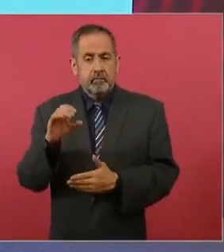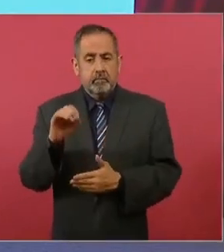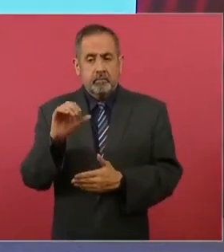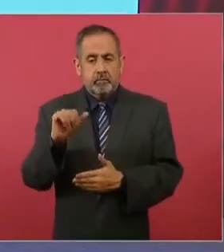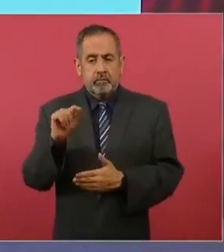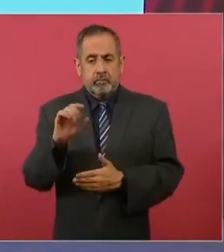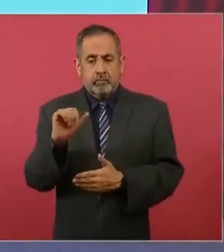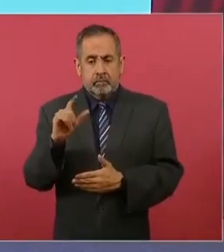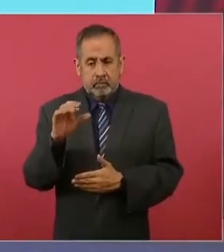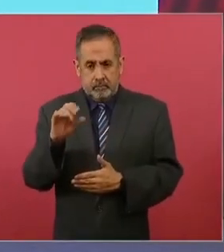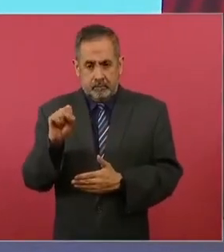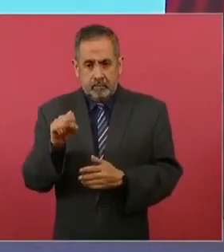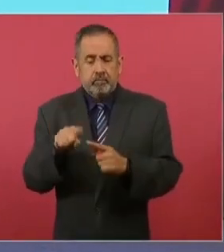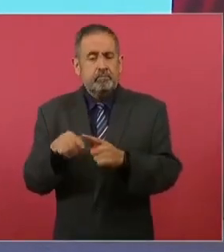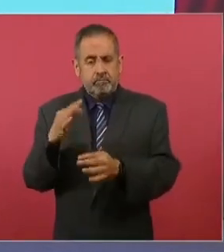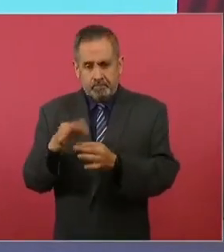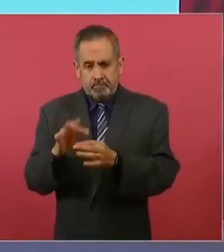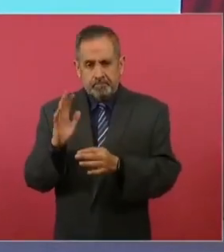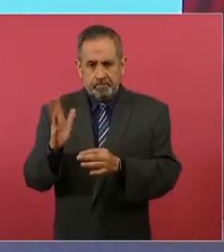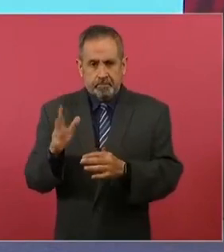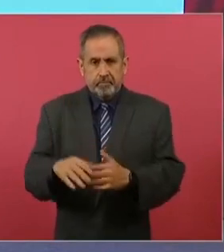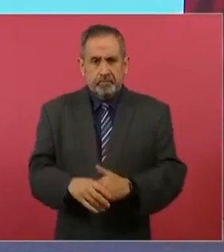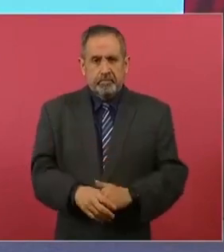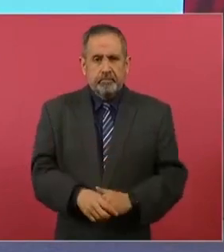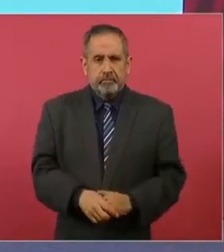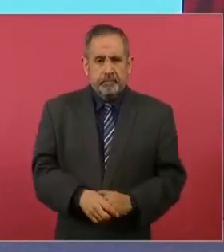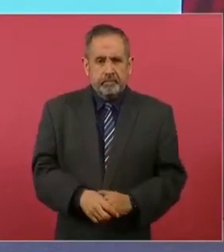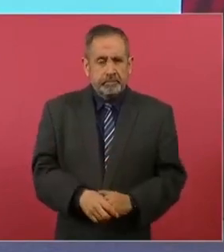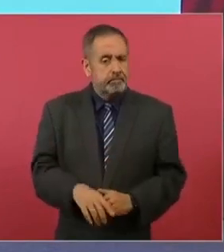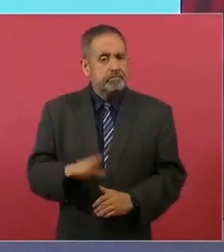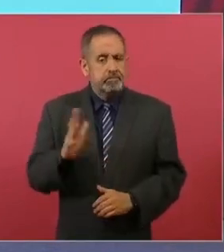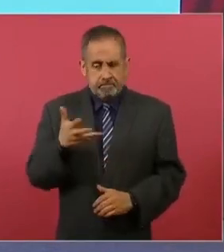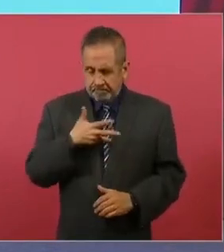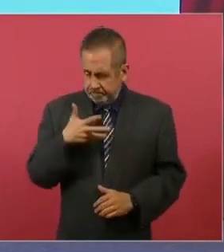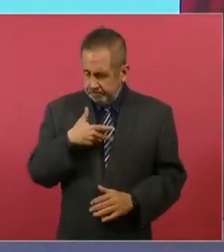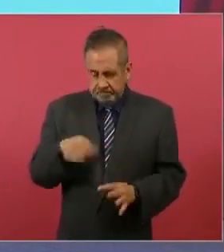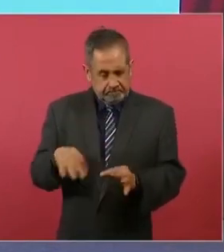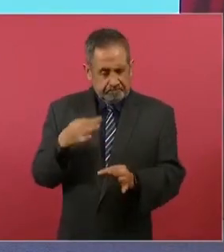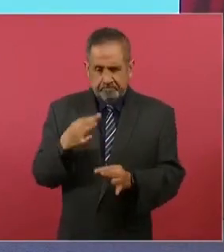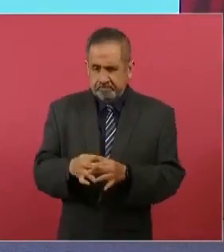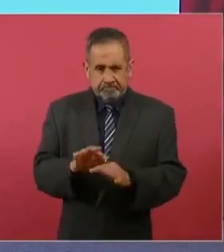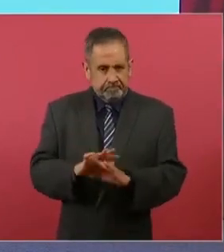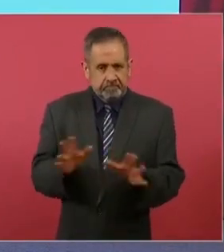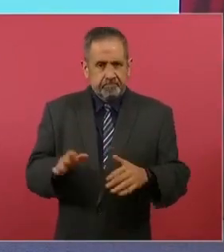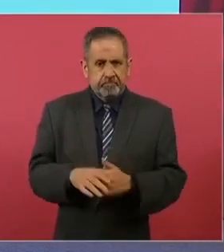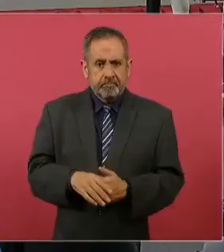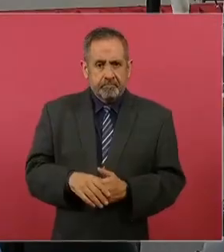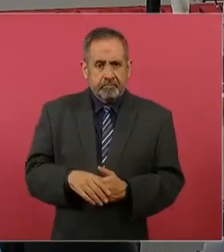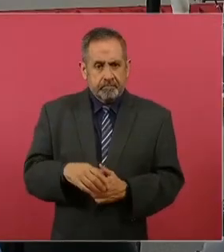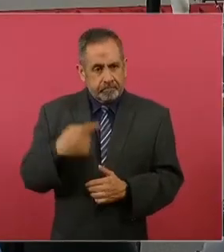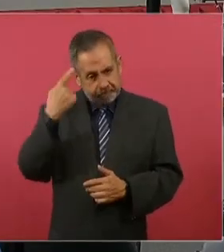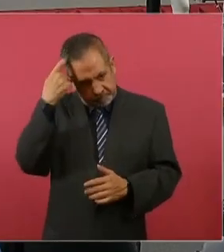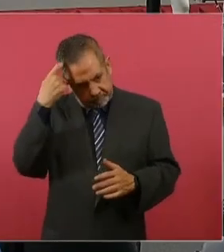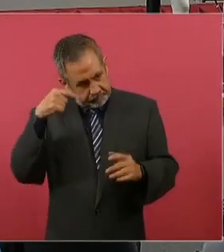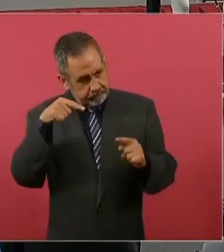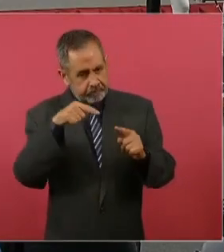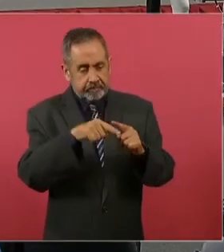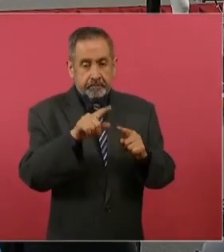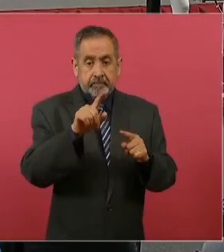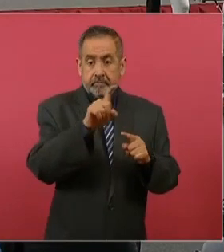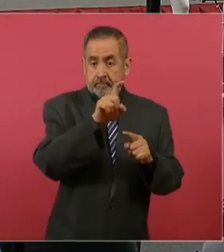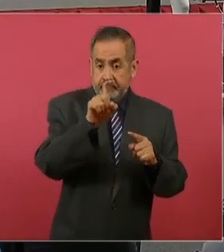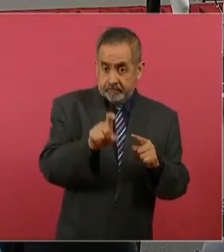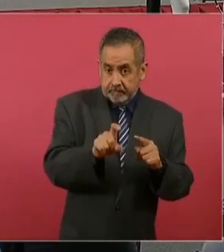Ya está contratado. Ya se tiene el que llega de Texas a